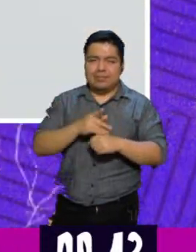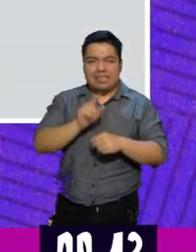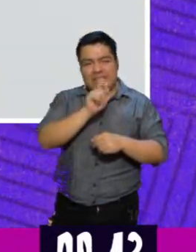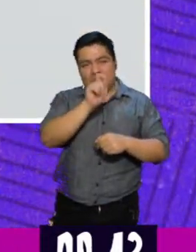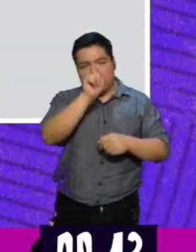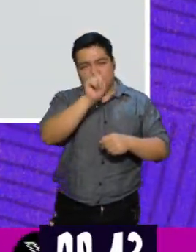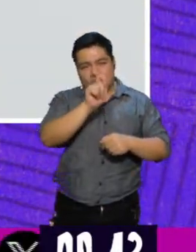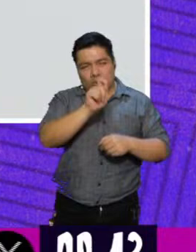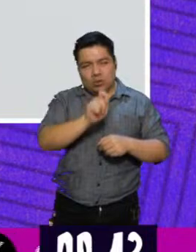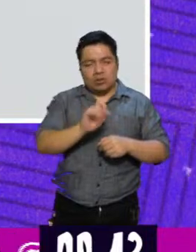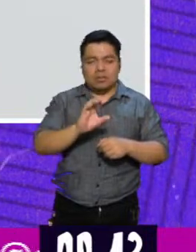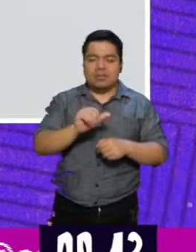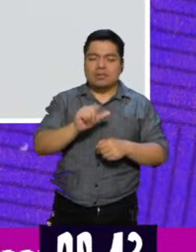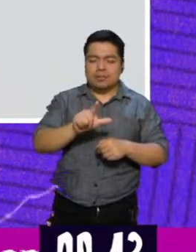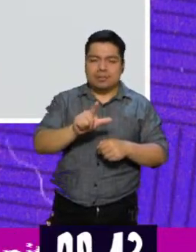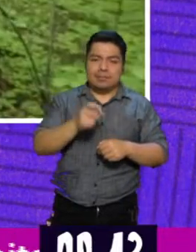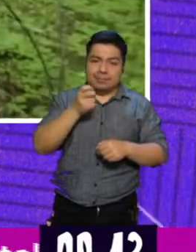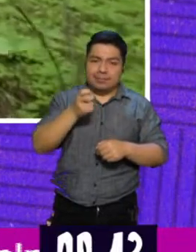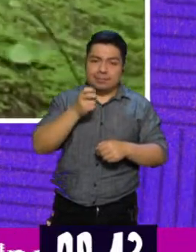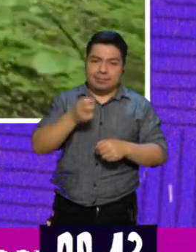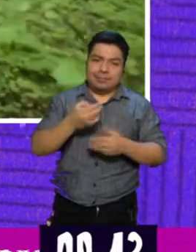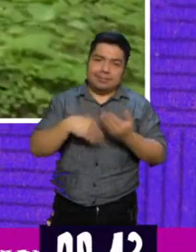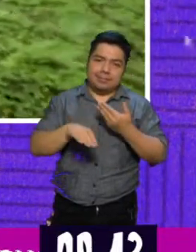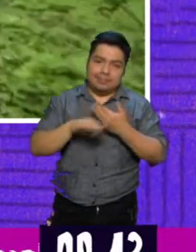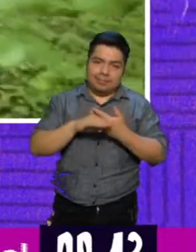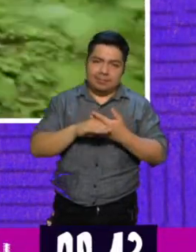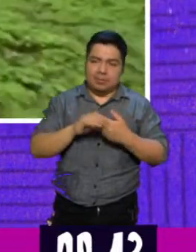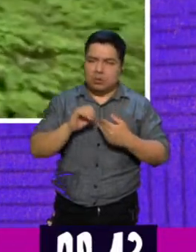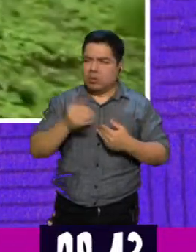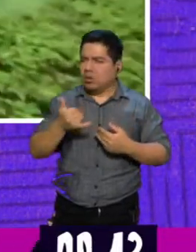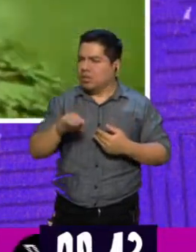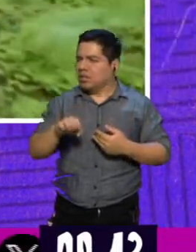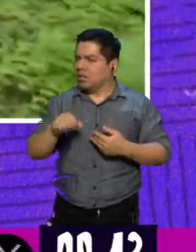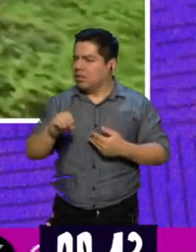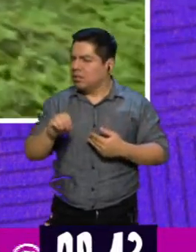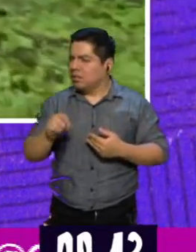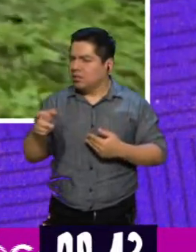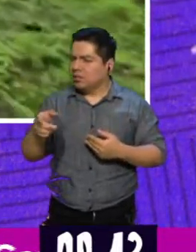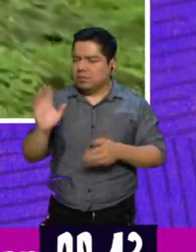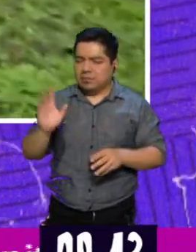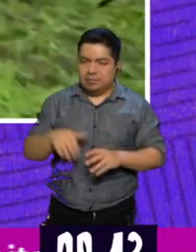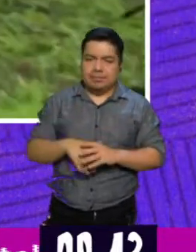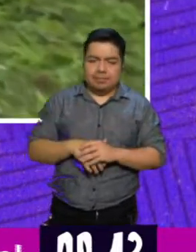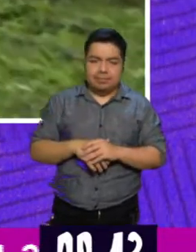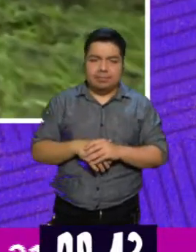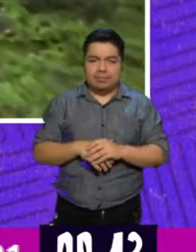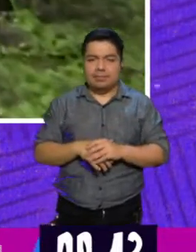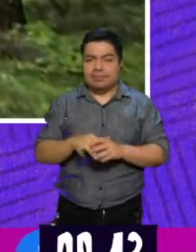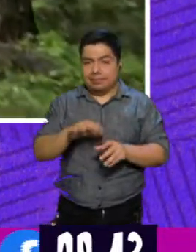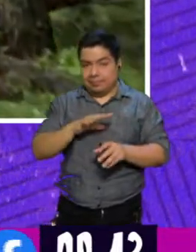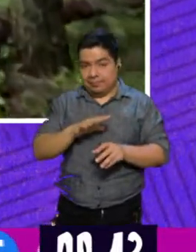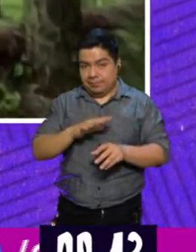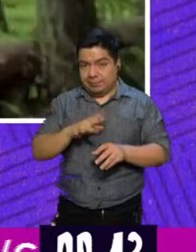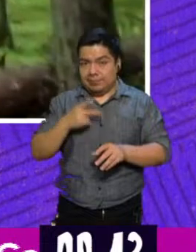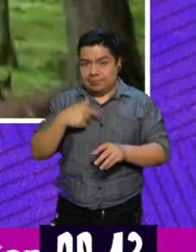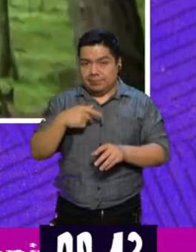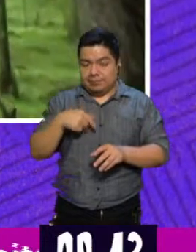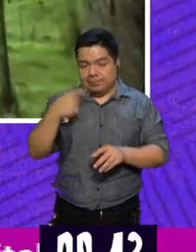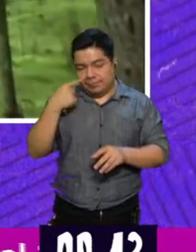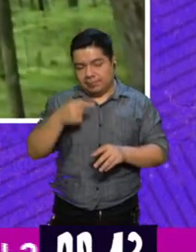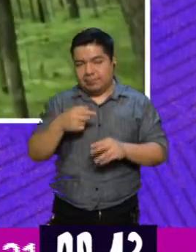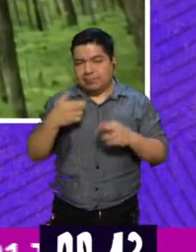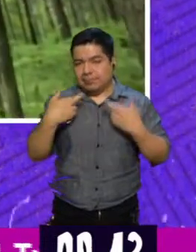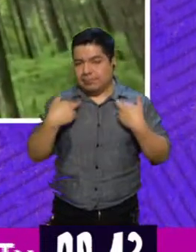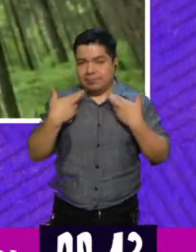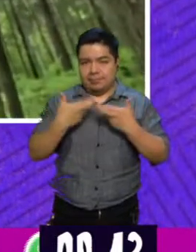ha de quemar la... Seguramente. Sí. O es yeso. Yo les quería comentar pues de un personaje que fue un maestro de la